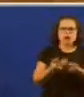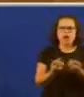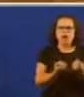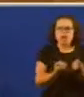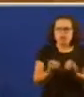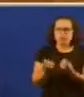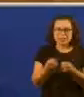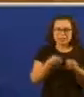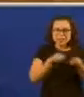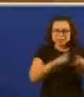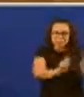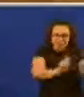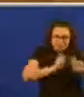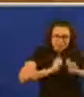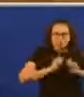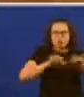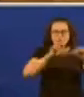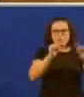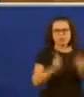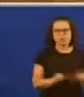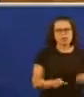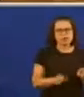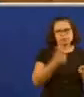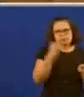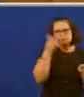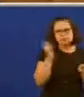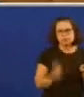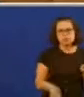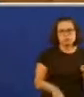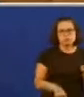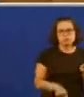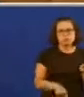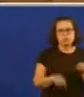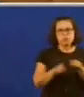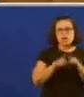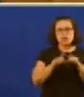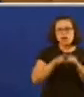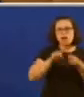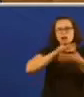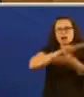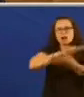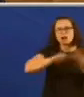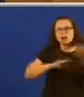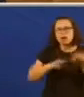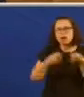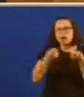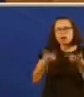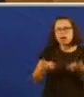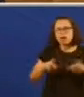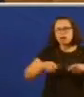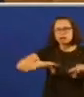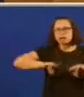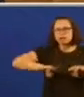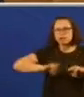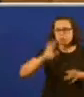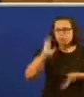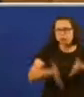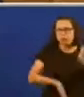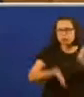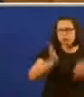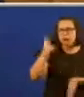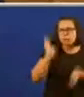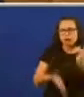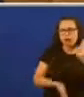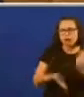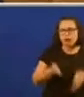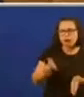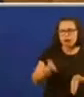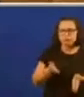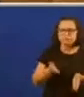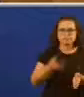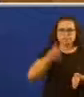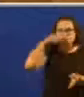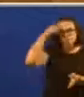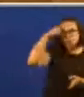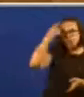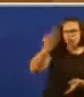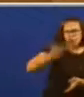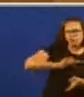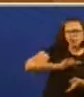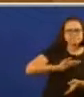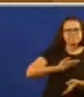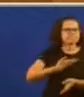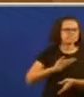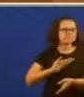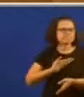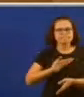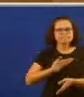non é o modelo o modelo non é desenvolver Galiza destruindo o territorio e o patrimonio cultural vostede está importando